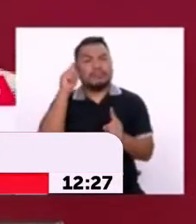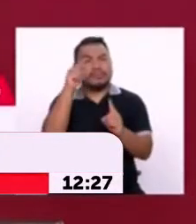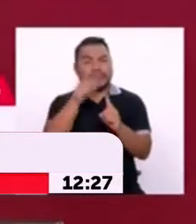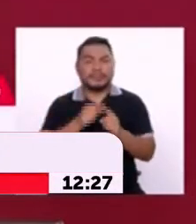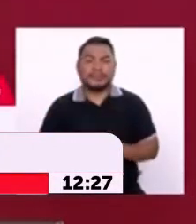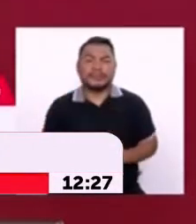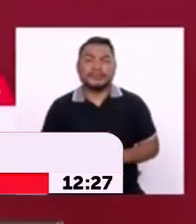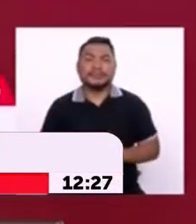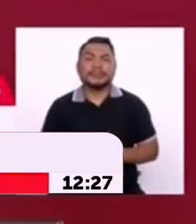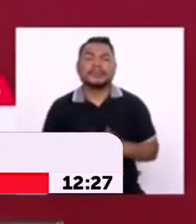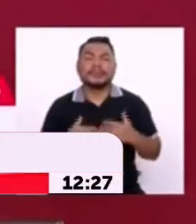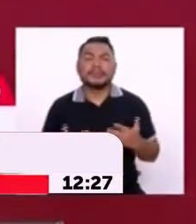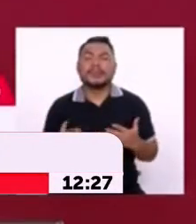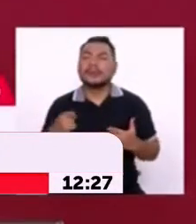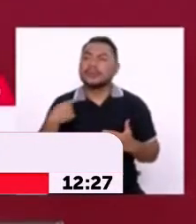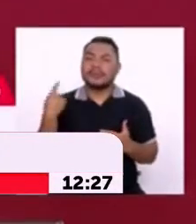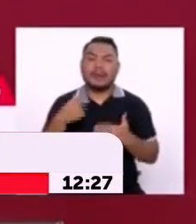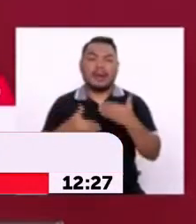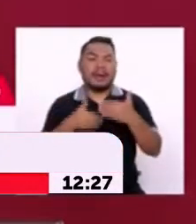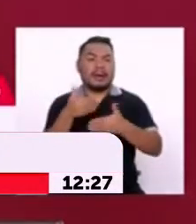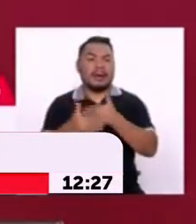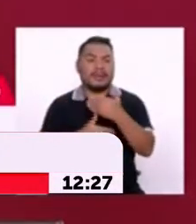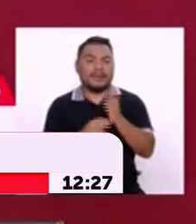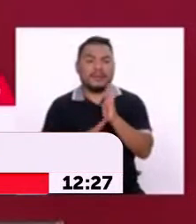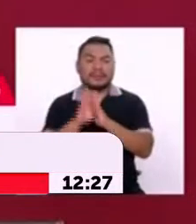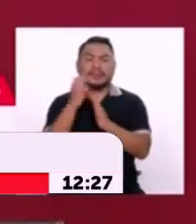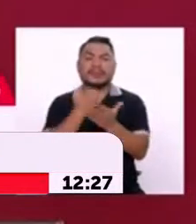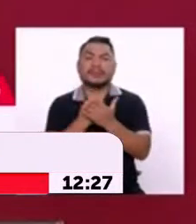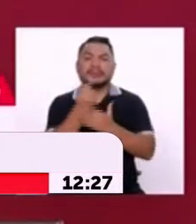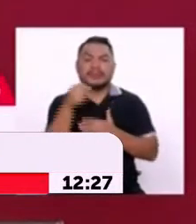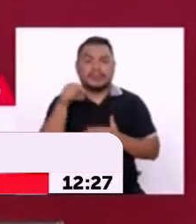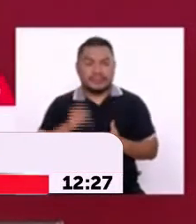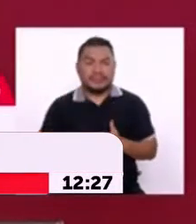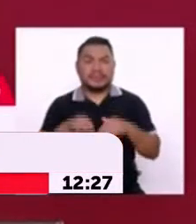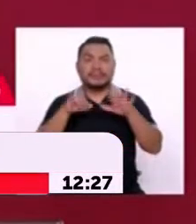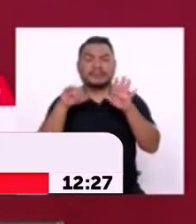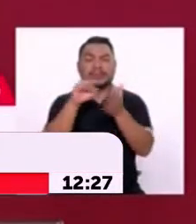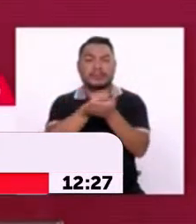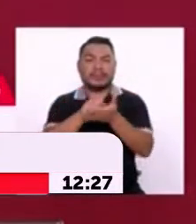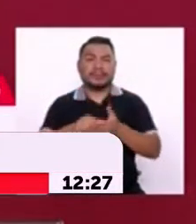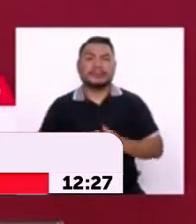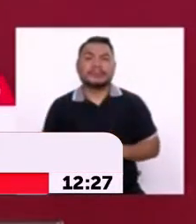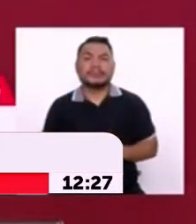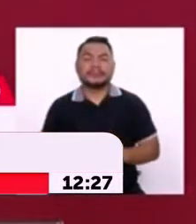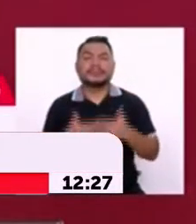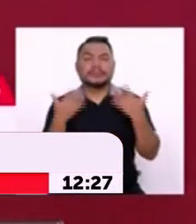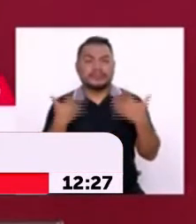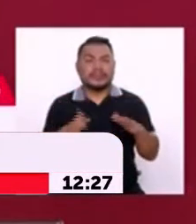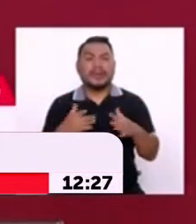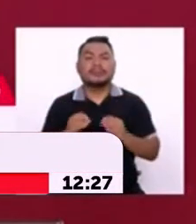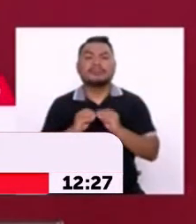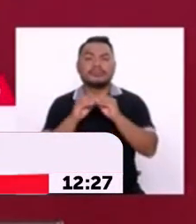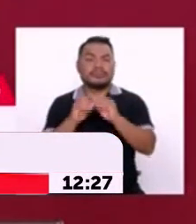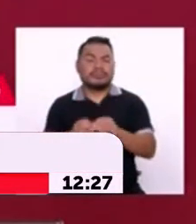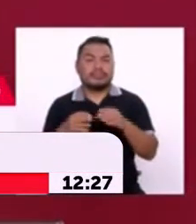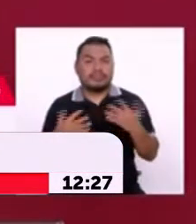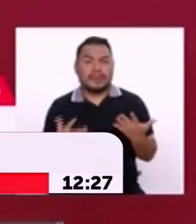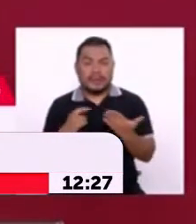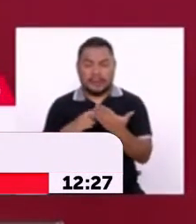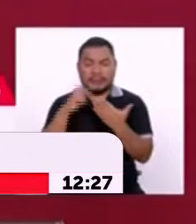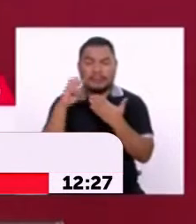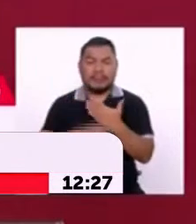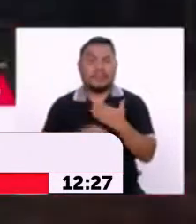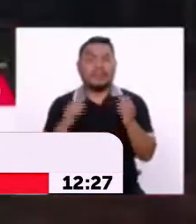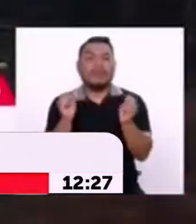nuestro propósito. Para avanzar en la reactivación económica en estos 6 meses, hemos implementado